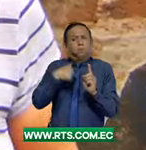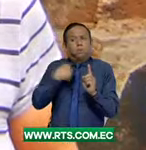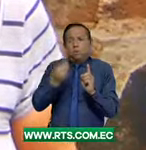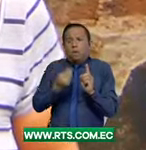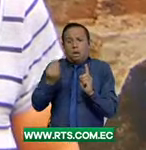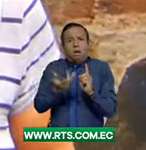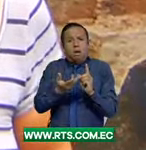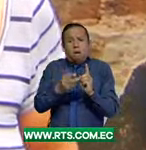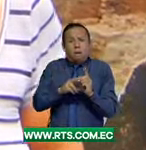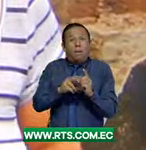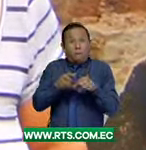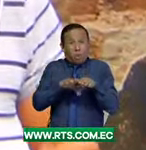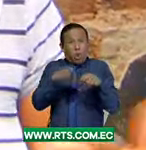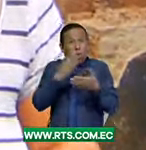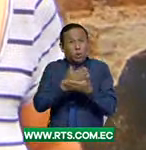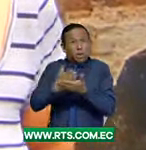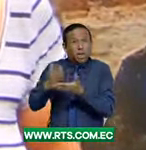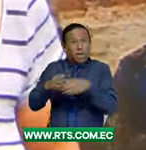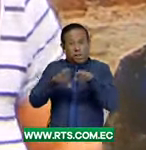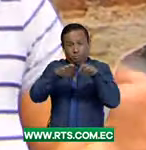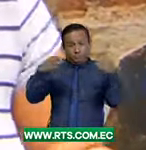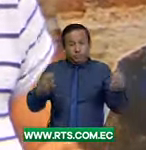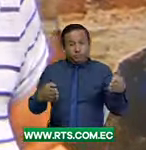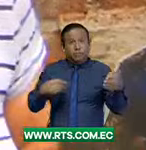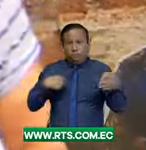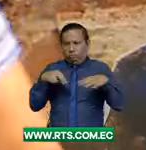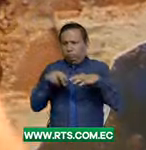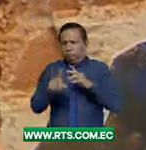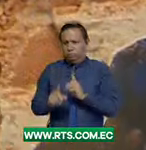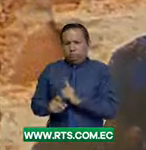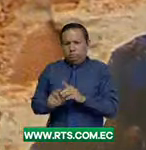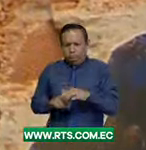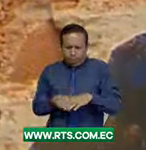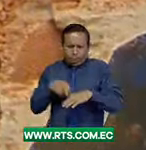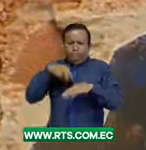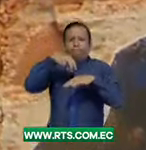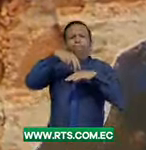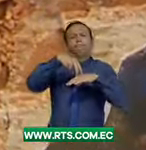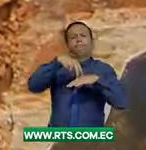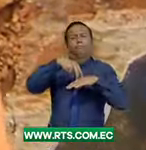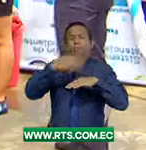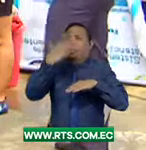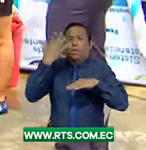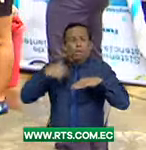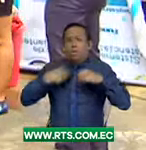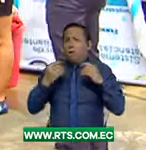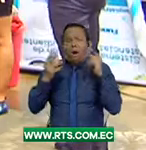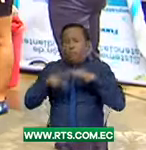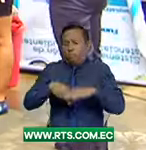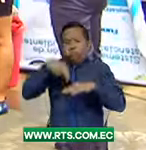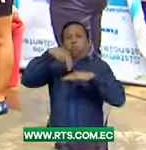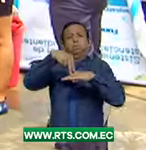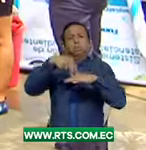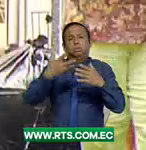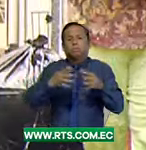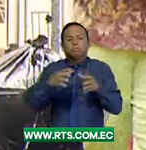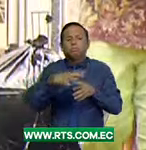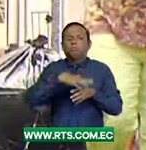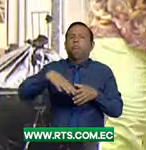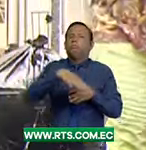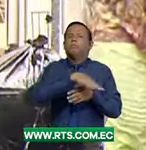al mesón, porque normalmente no puedo, pero sí me he subido al mesón que me fui dañando hasta aquí también la rodilla. Bloque 8 de la Ciudadela